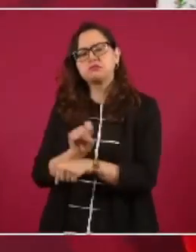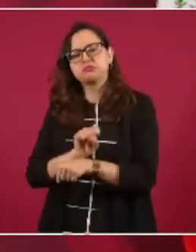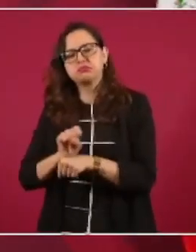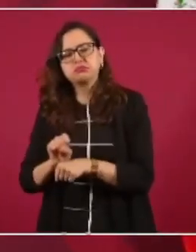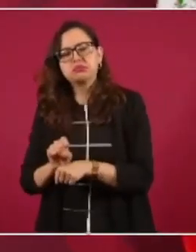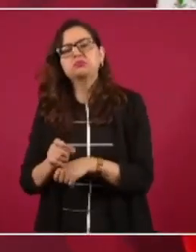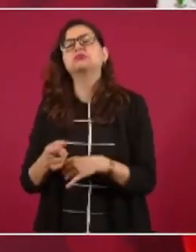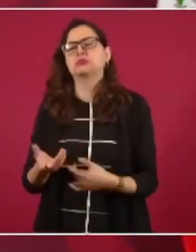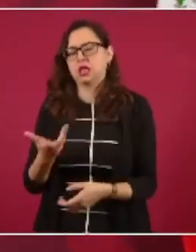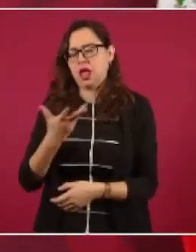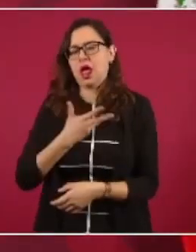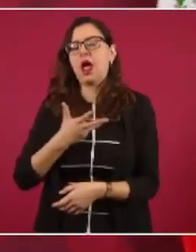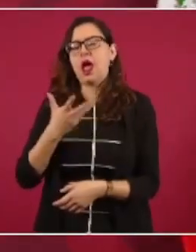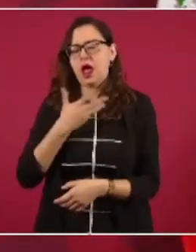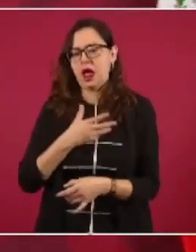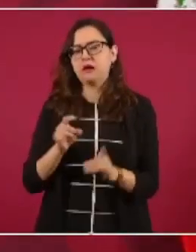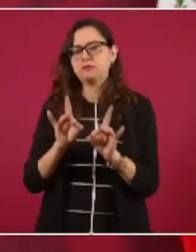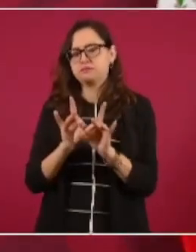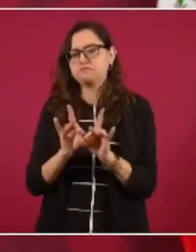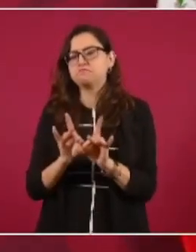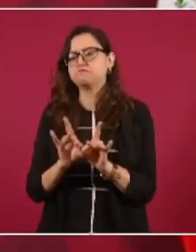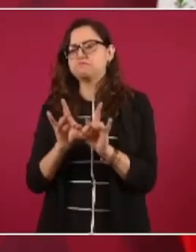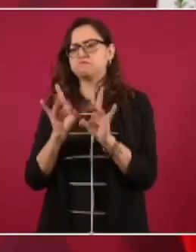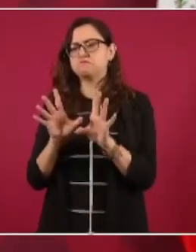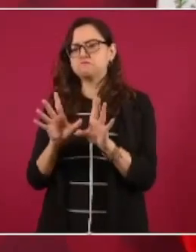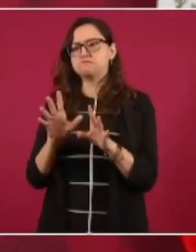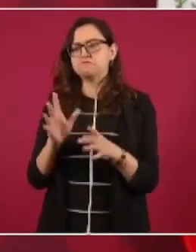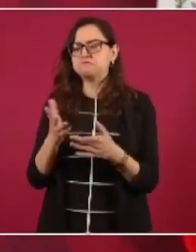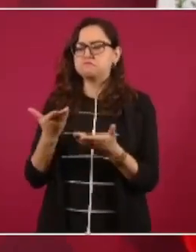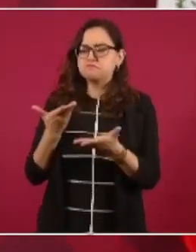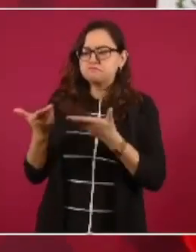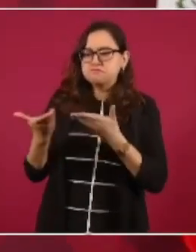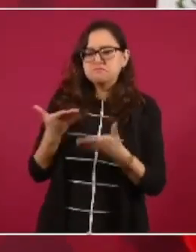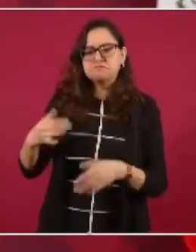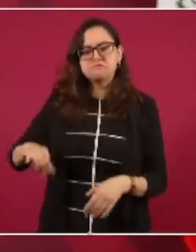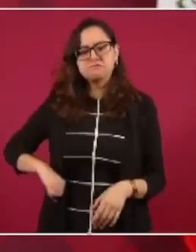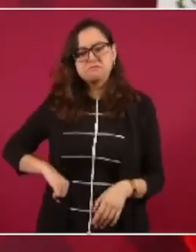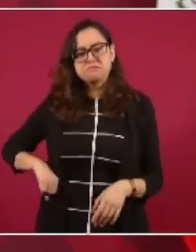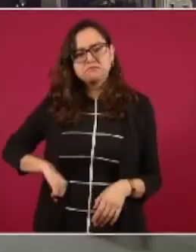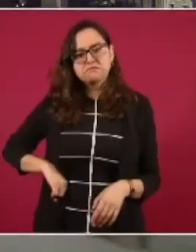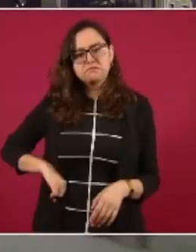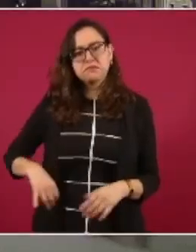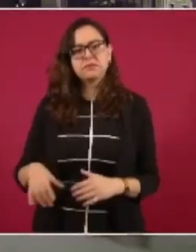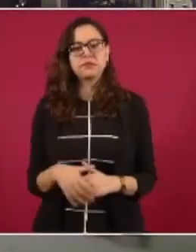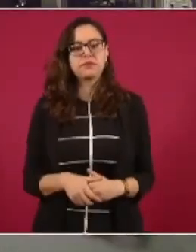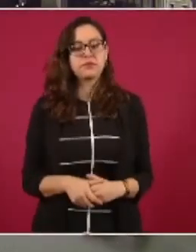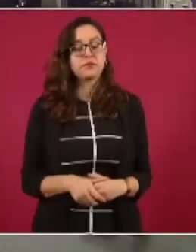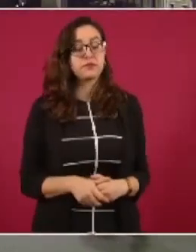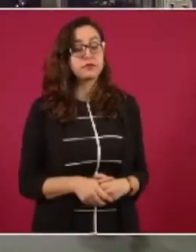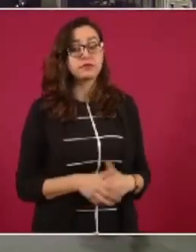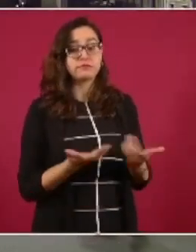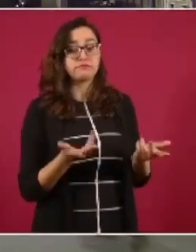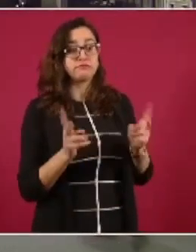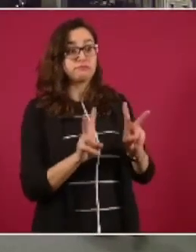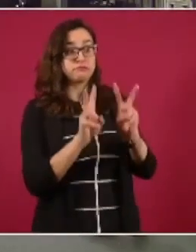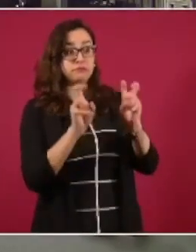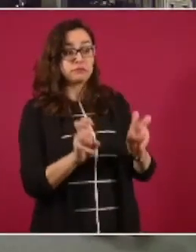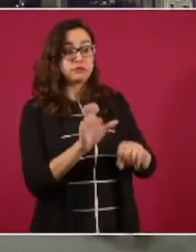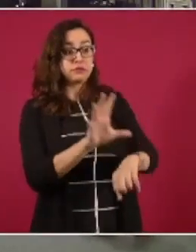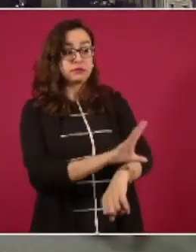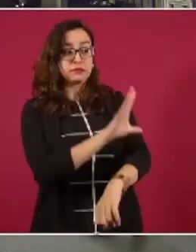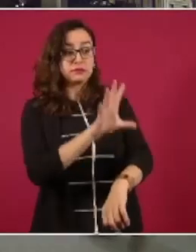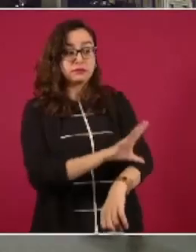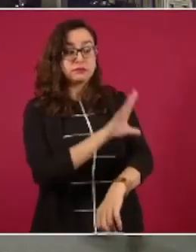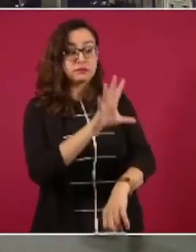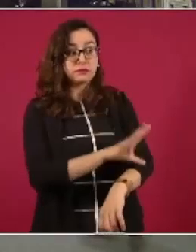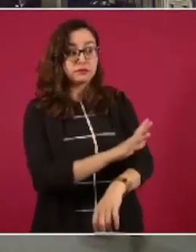asuntos, ¿no?, de interés para las dos naciones y para los dos pueblos. El tema, obviamente, el tema eléctrico energético